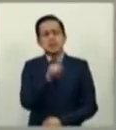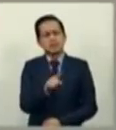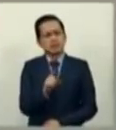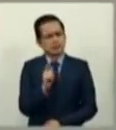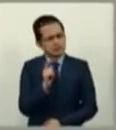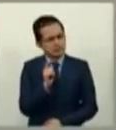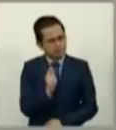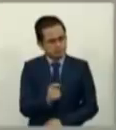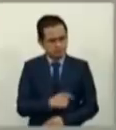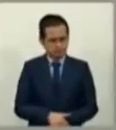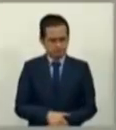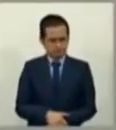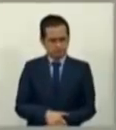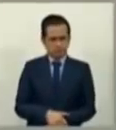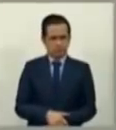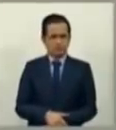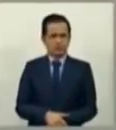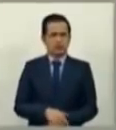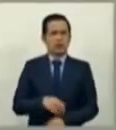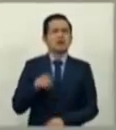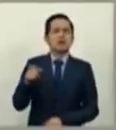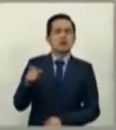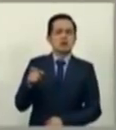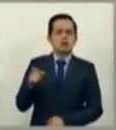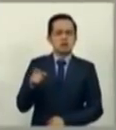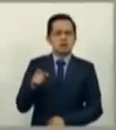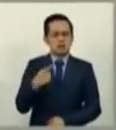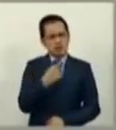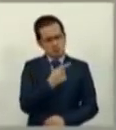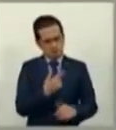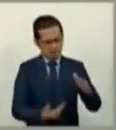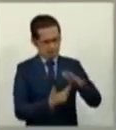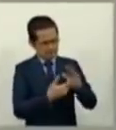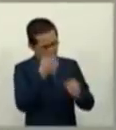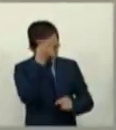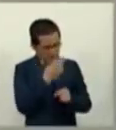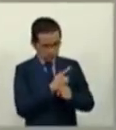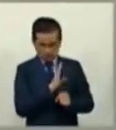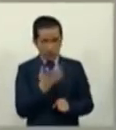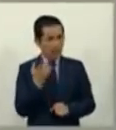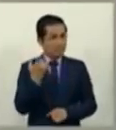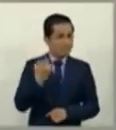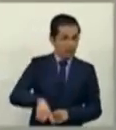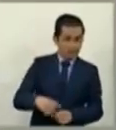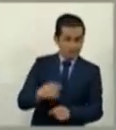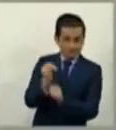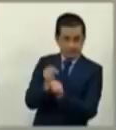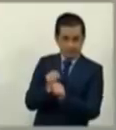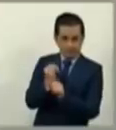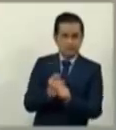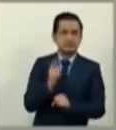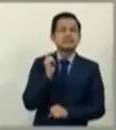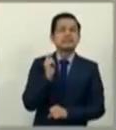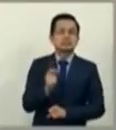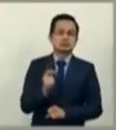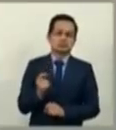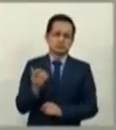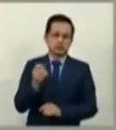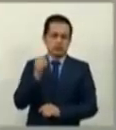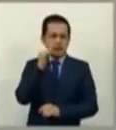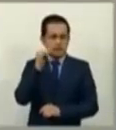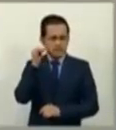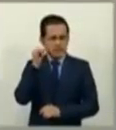respaldar la investigación que ha ordenado la mesa directiva respecto del incidente que